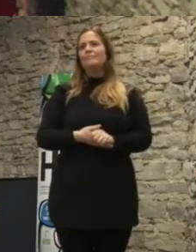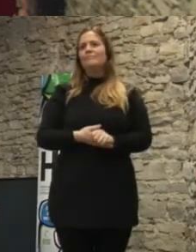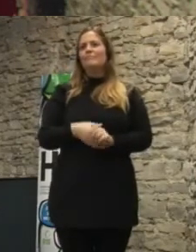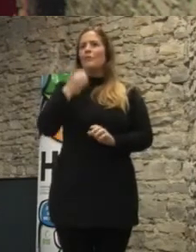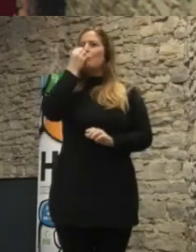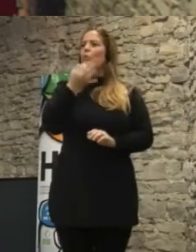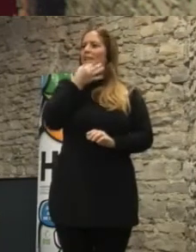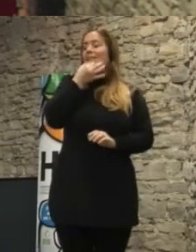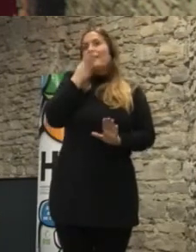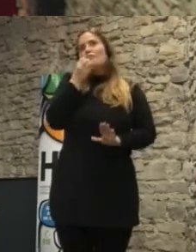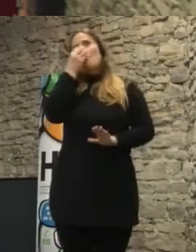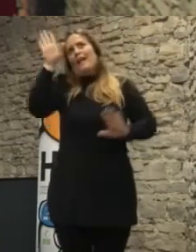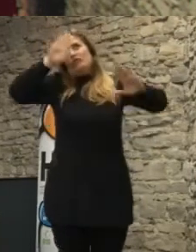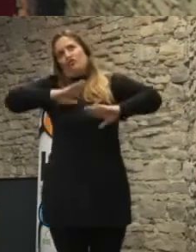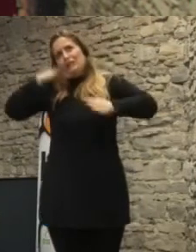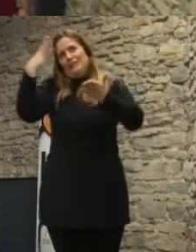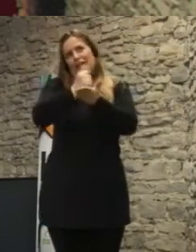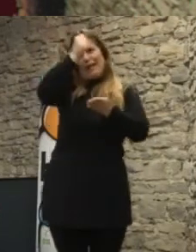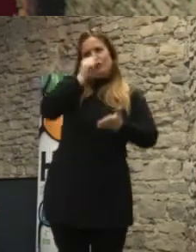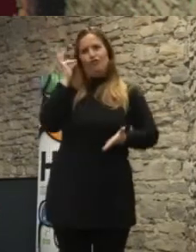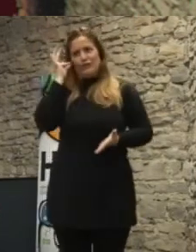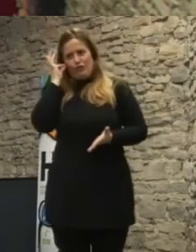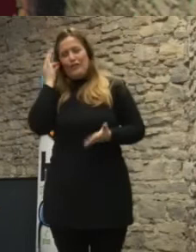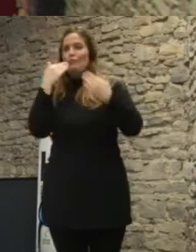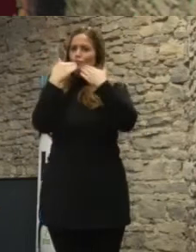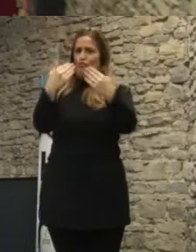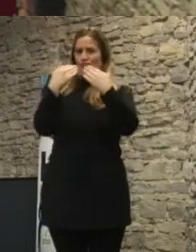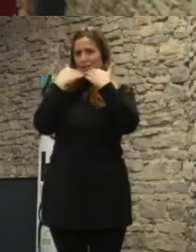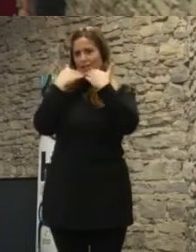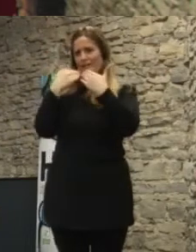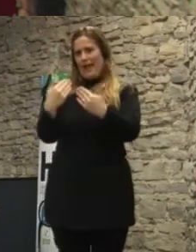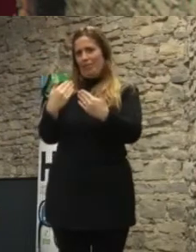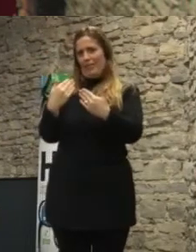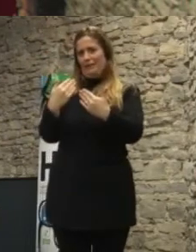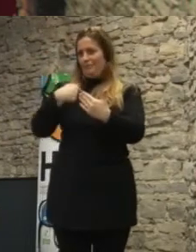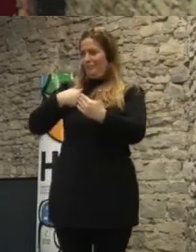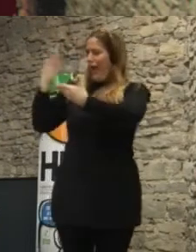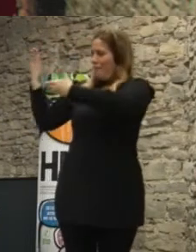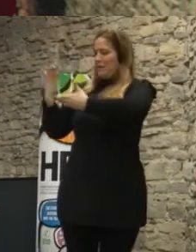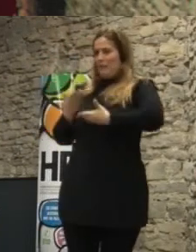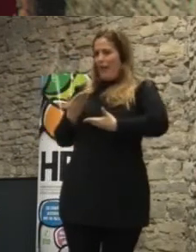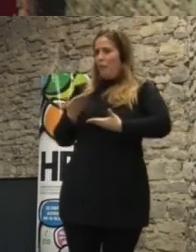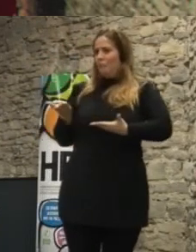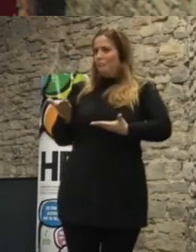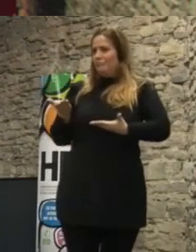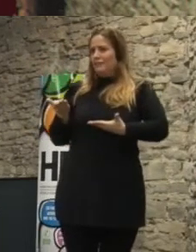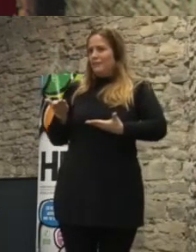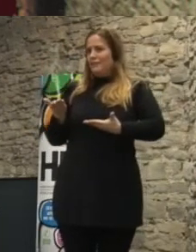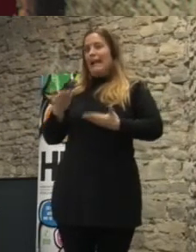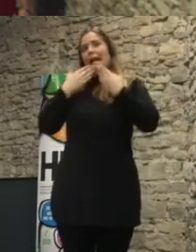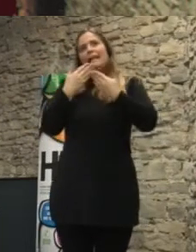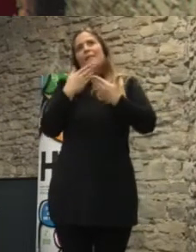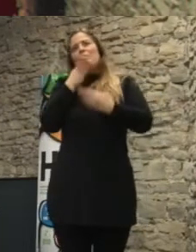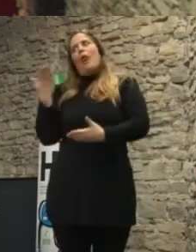Buenas tardes o buenas noches a todos y a todas, y muchas gracias por la invitación. No así por la presentación, porque